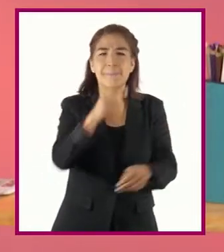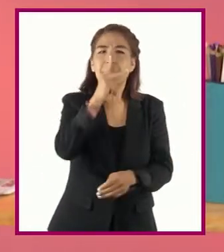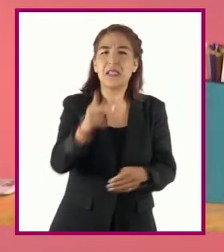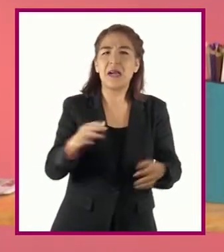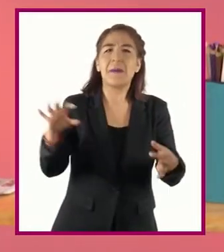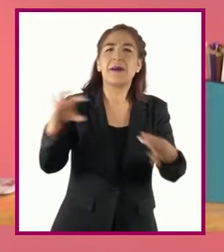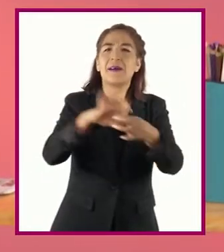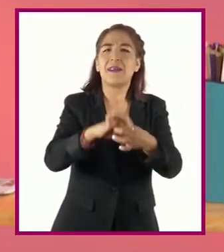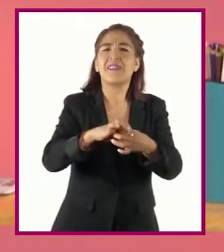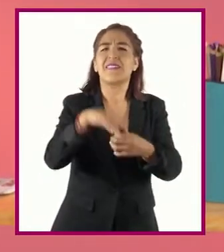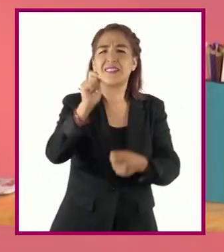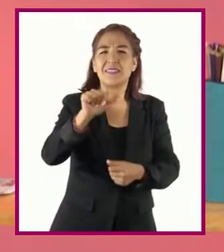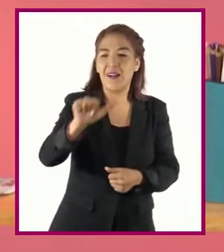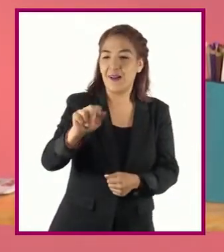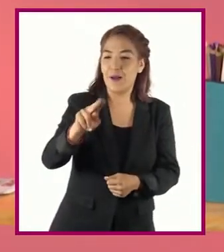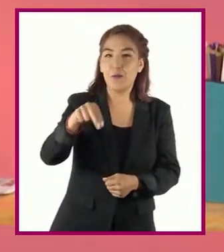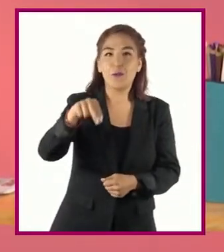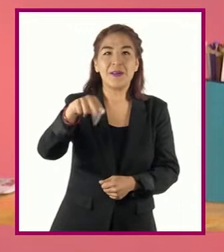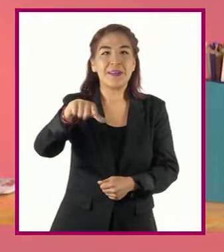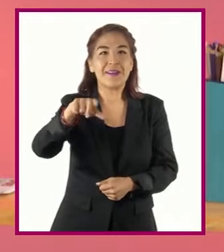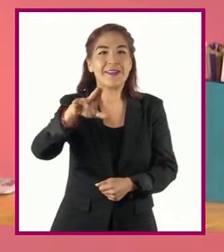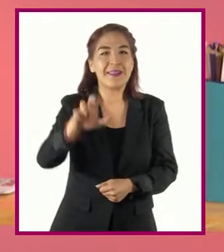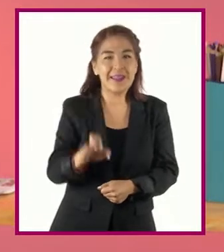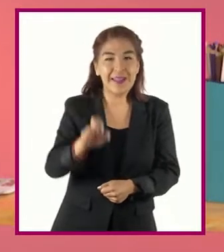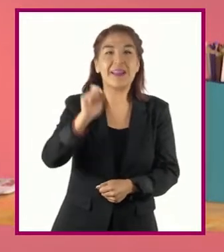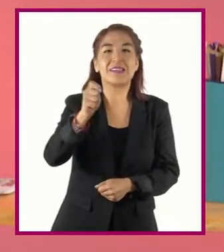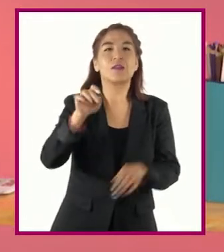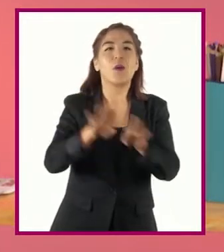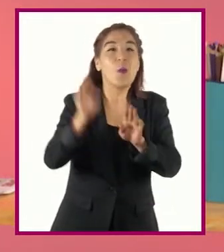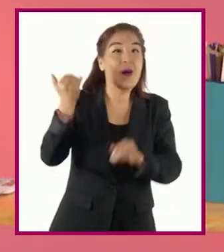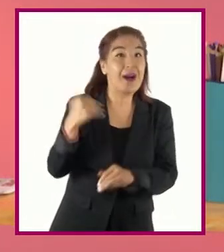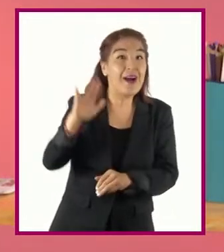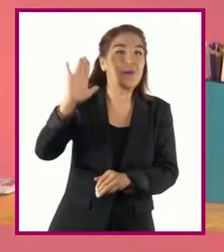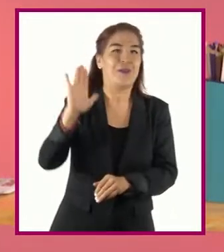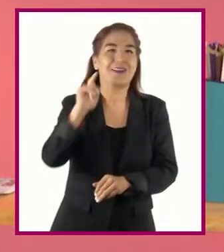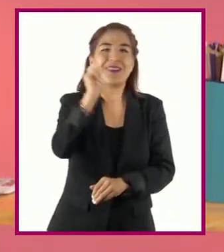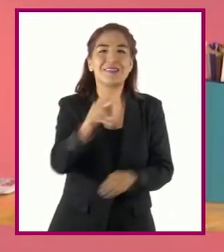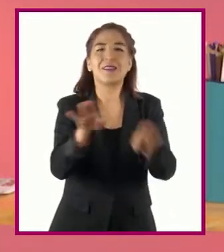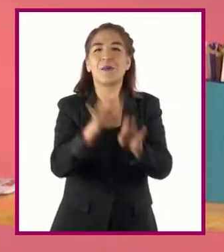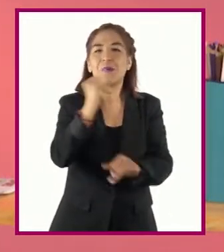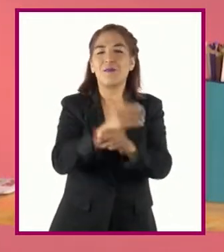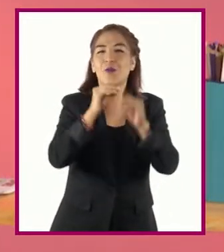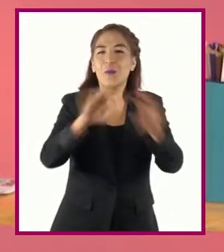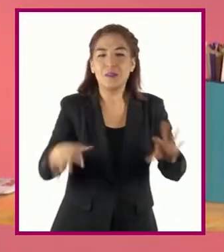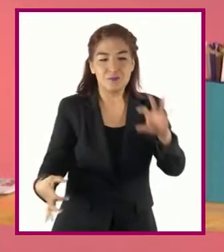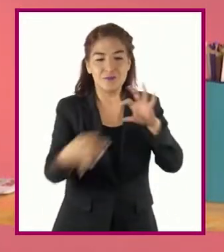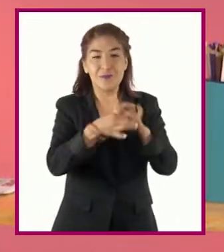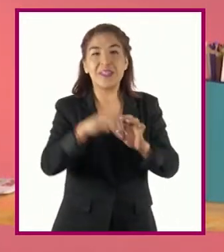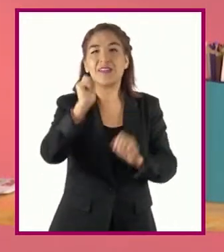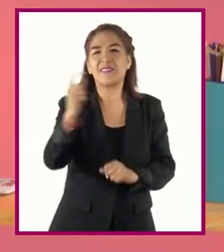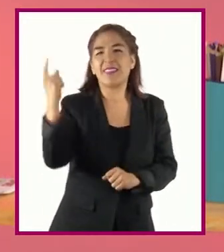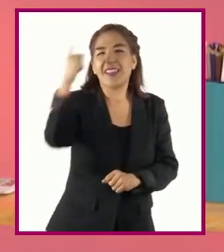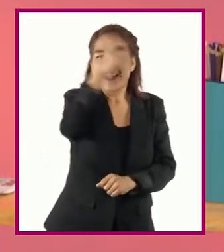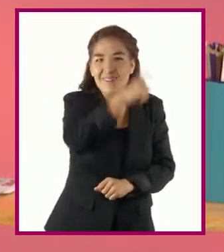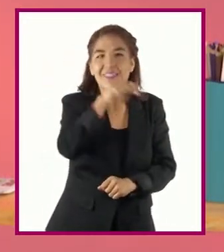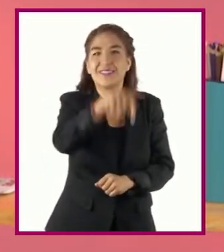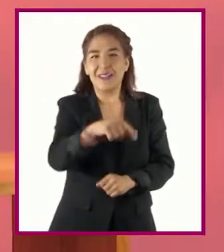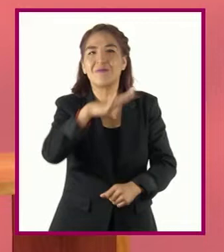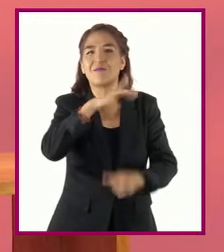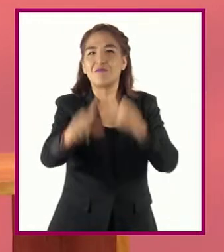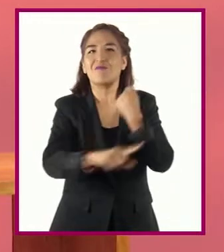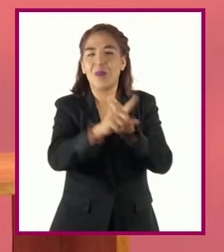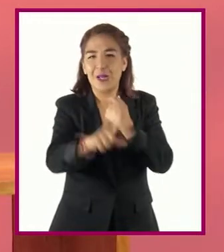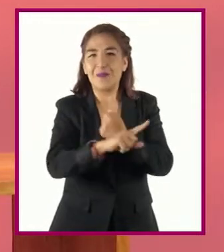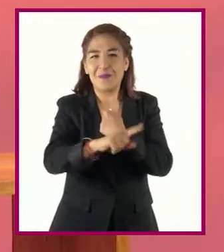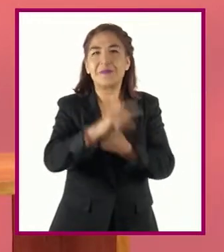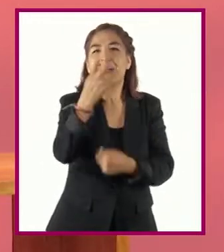aunque, porque nos permite relacionar otra oración que manifiesta una de las dificultades por la que podríamos